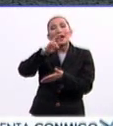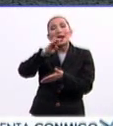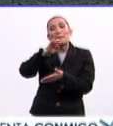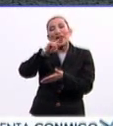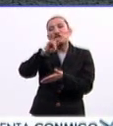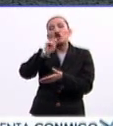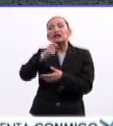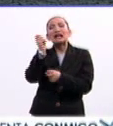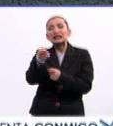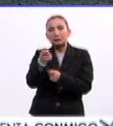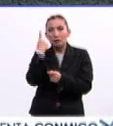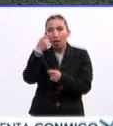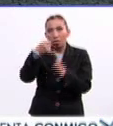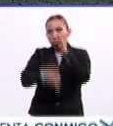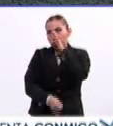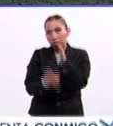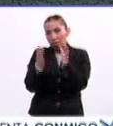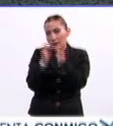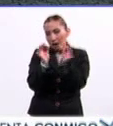en Honduras, en